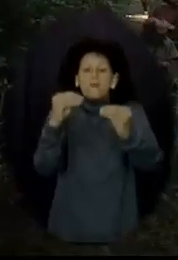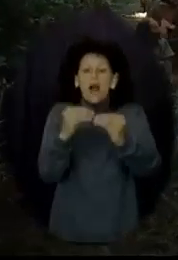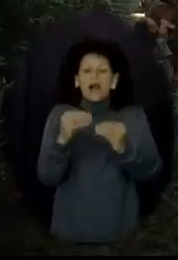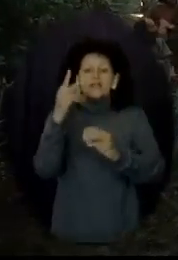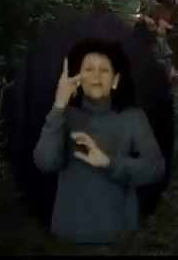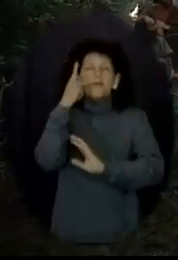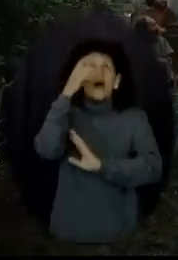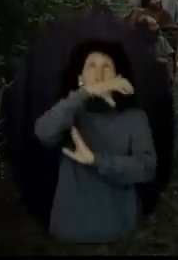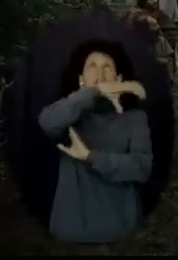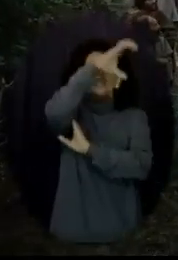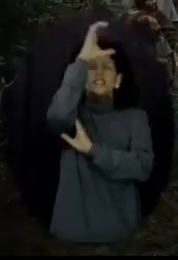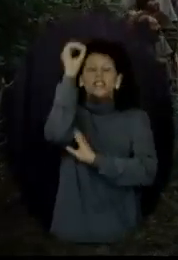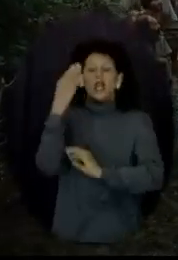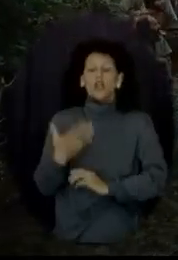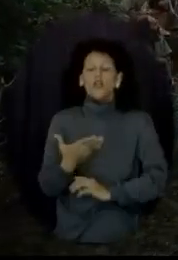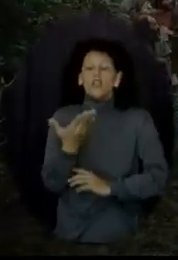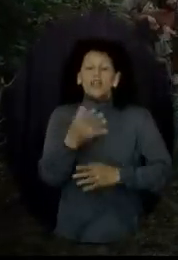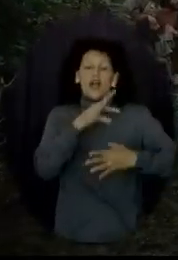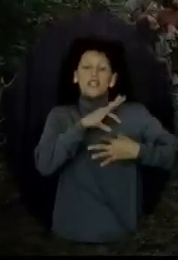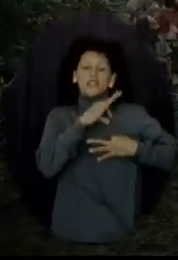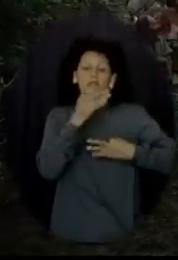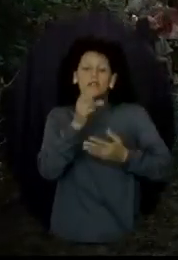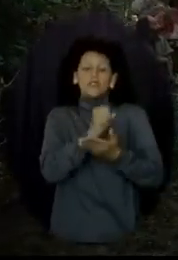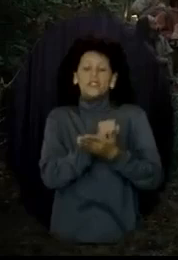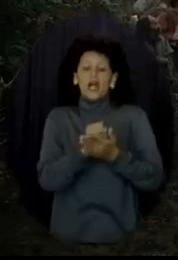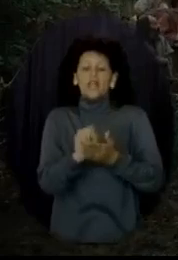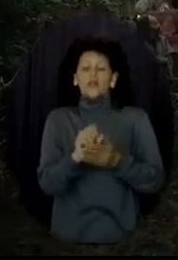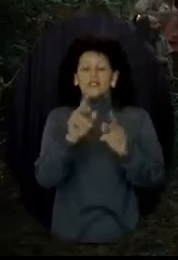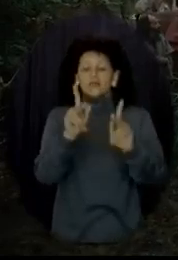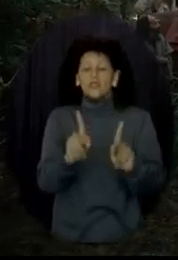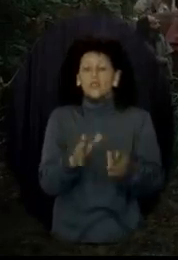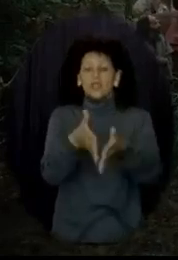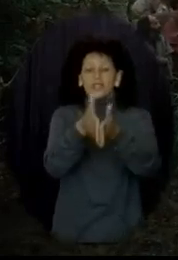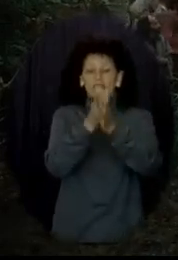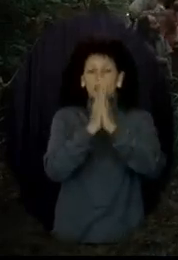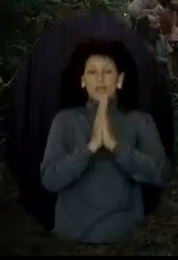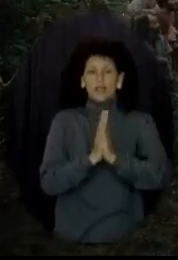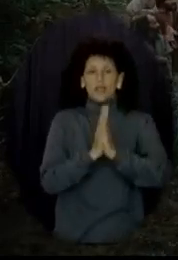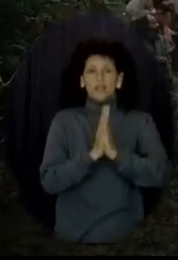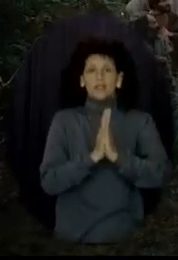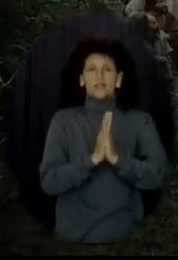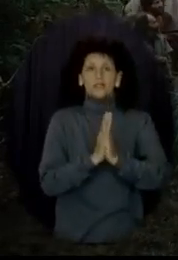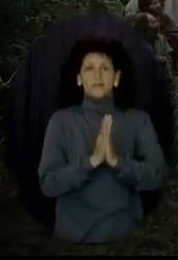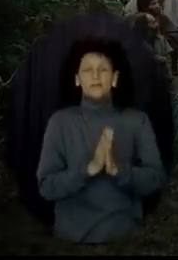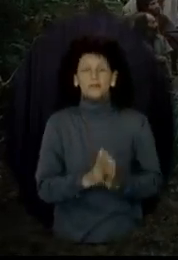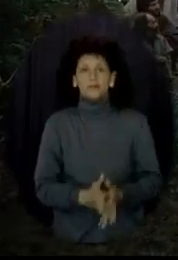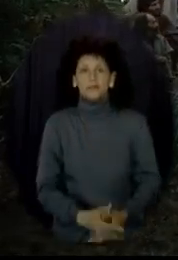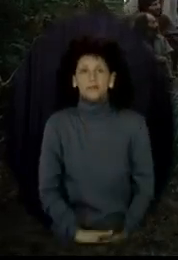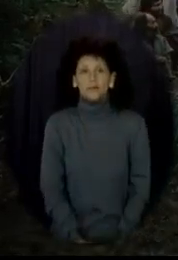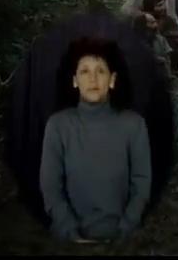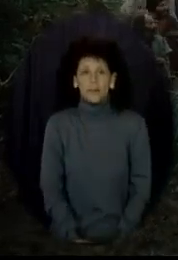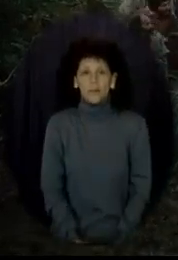¿cuánto más el Padre que está en el cielo dará el Espíritu Santo a quienes se lo pidan?